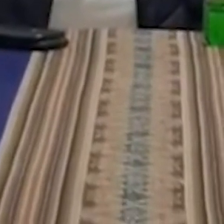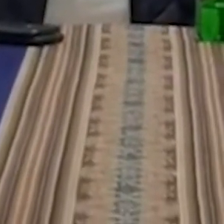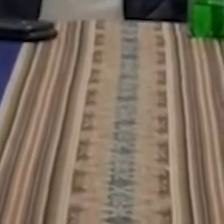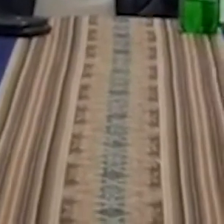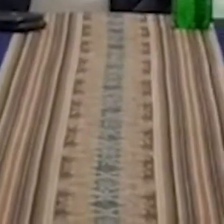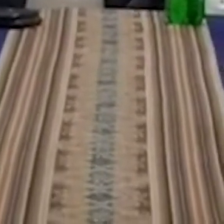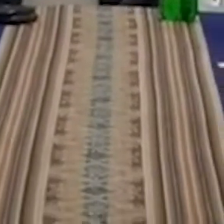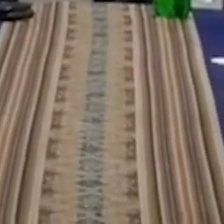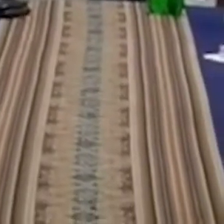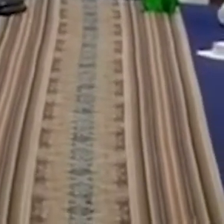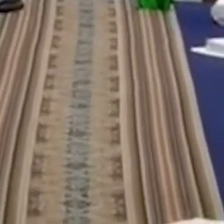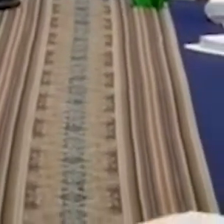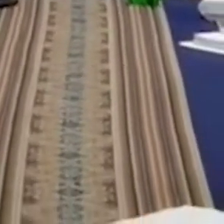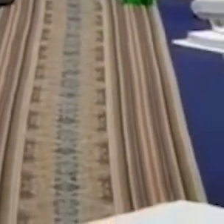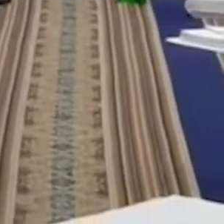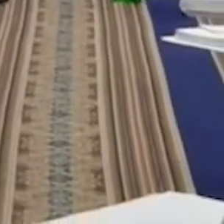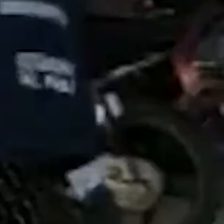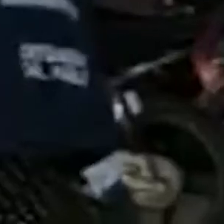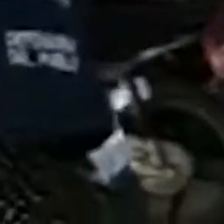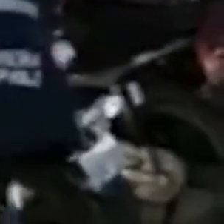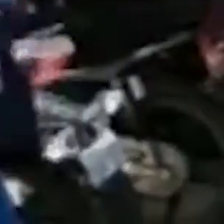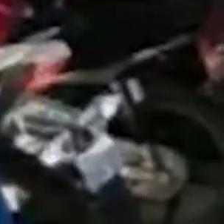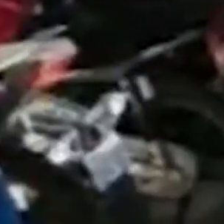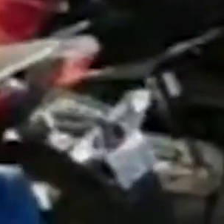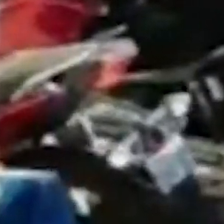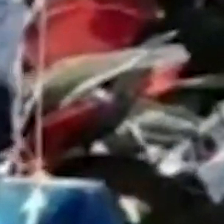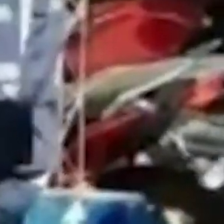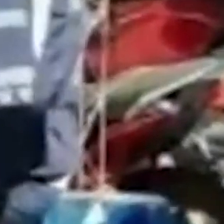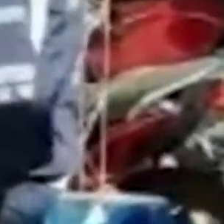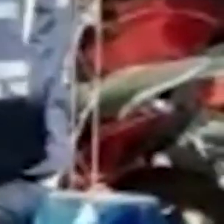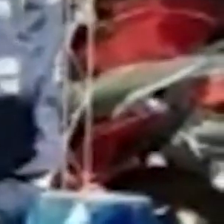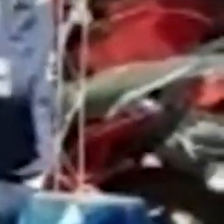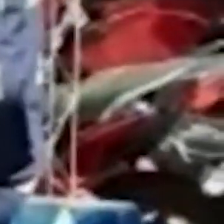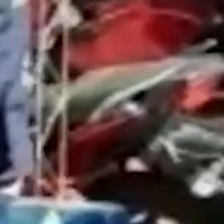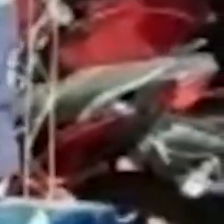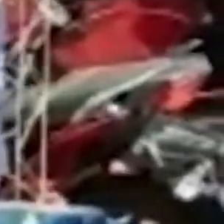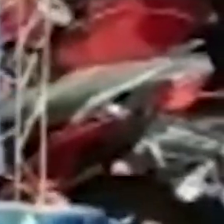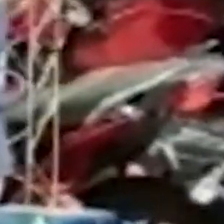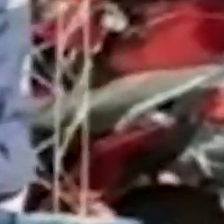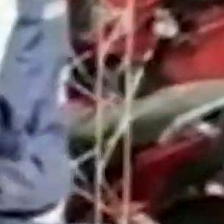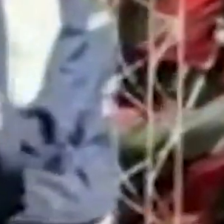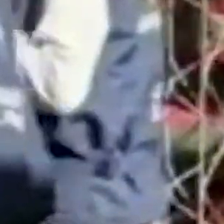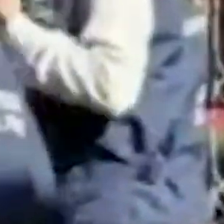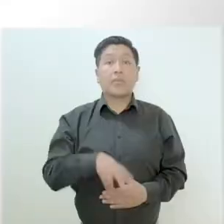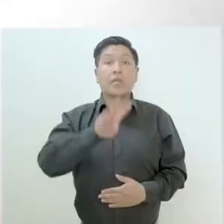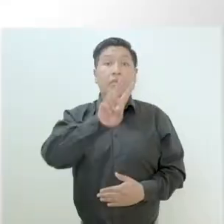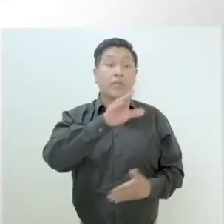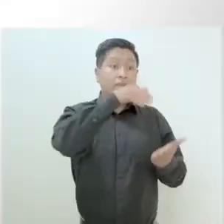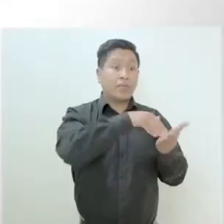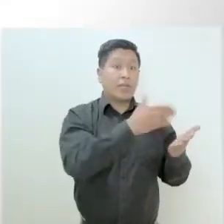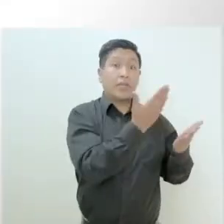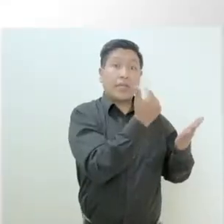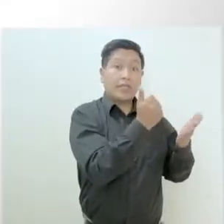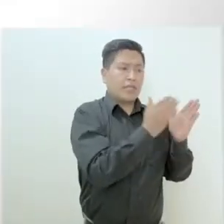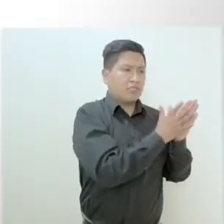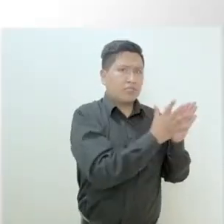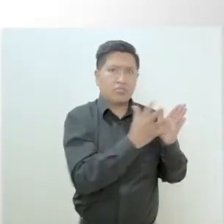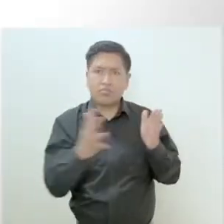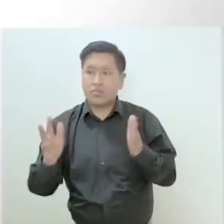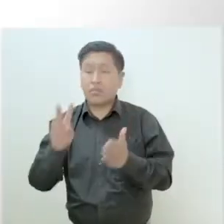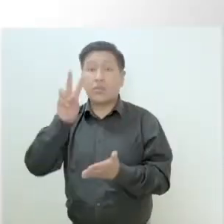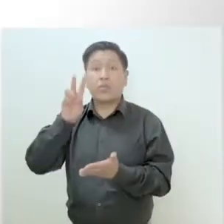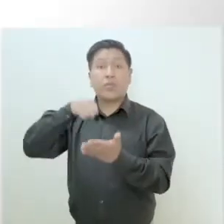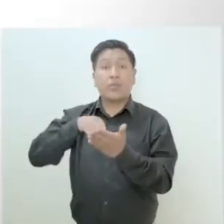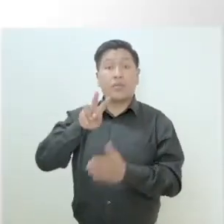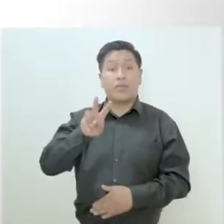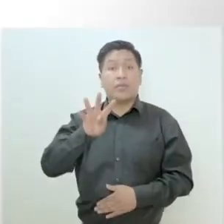penitenciarios, porque son situaciones que no se deben dar. Para DP Noticias, Gualberto Rocha, desde Cochabamba. Del 2015